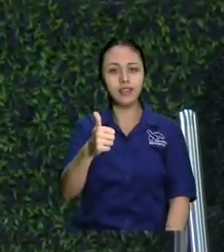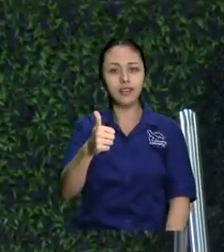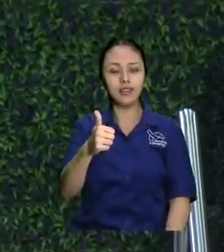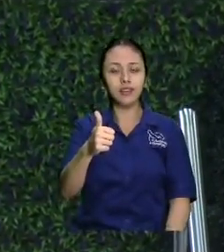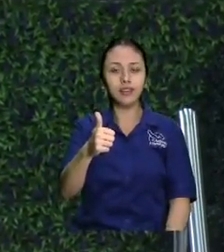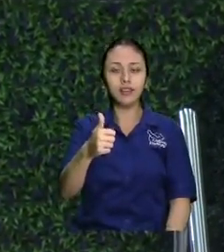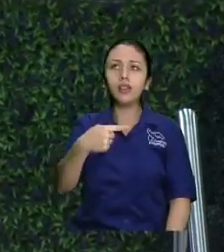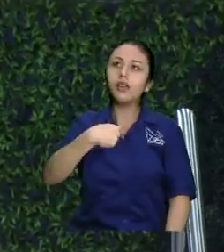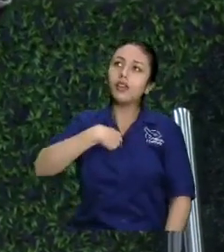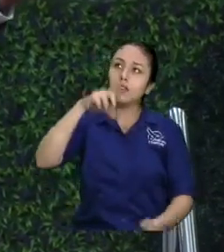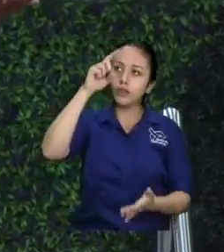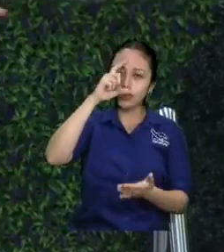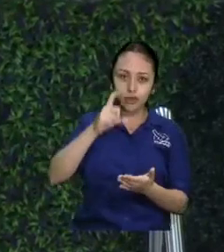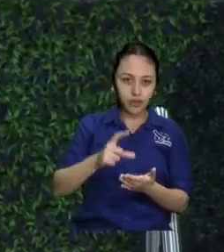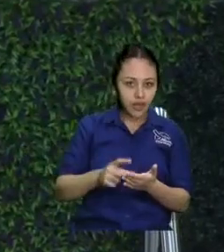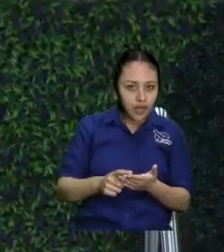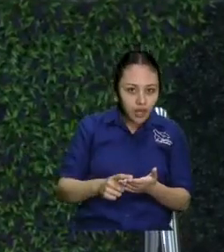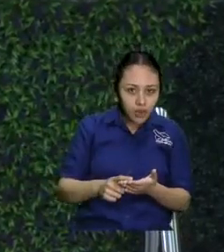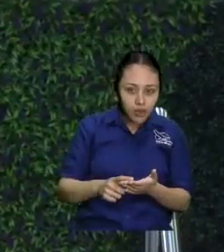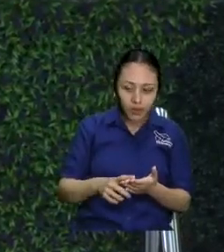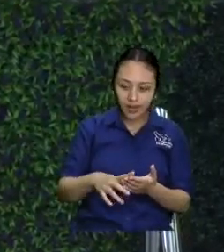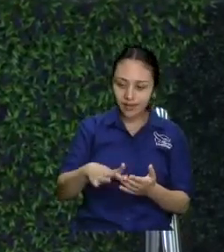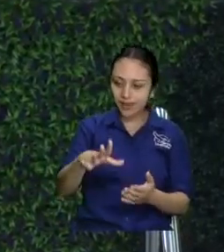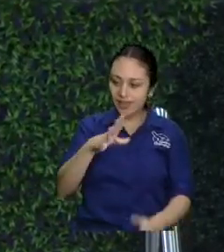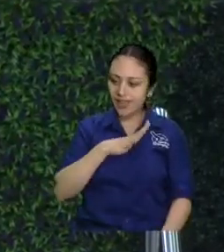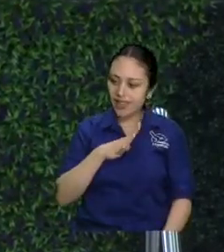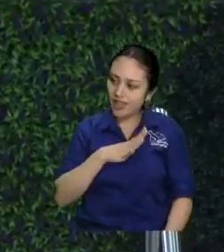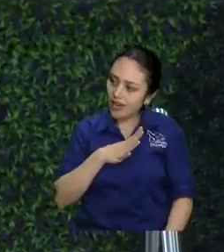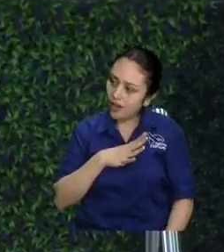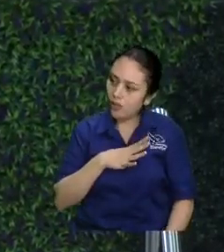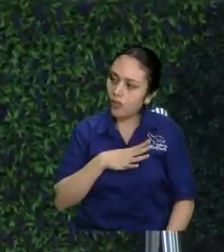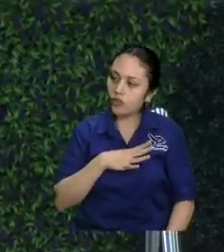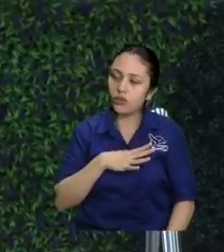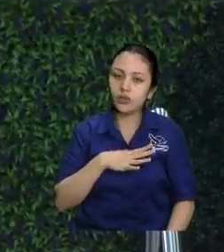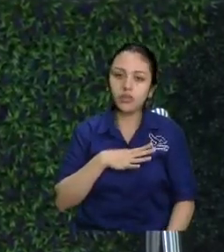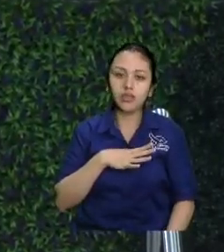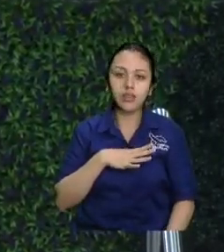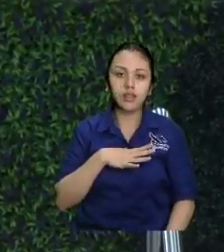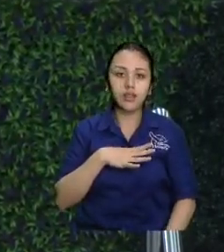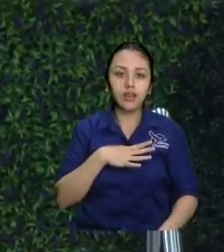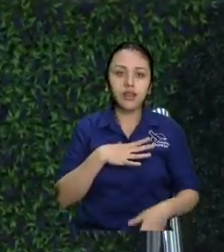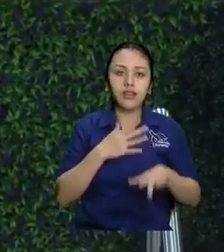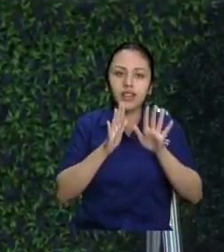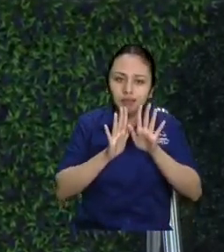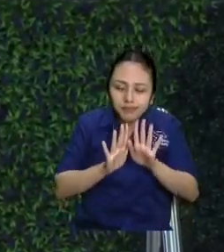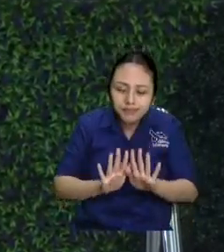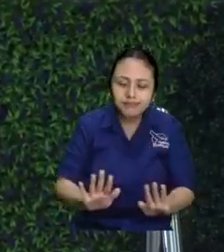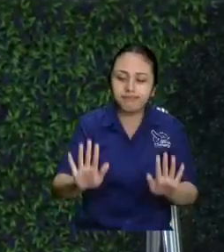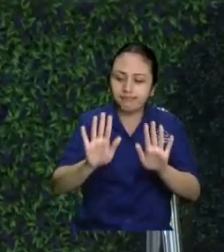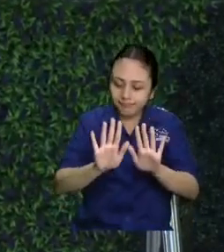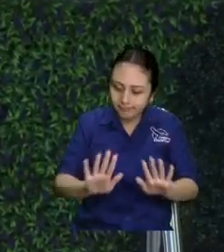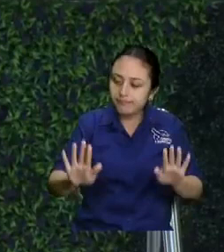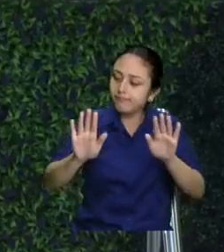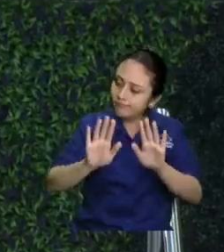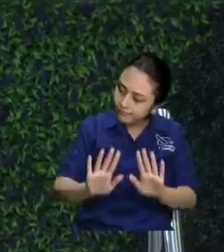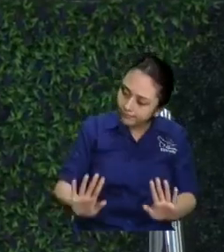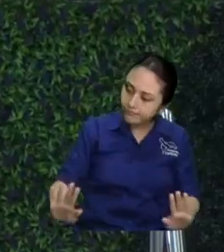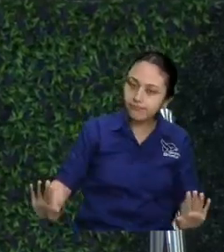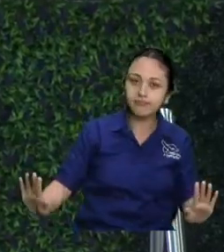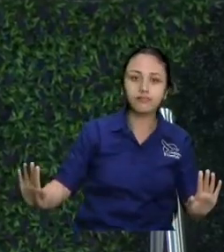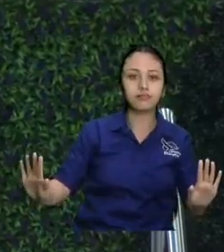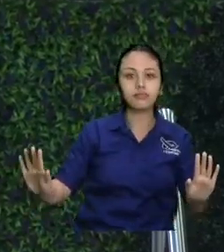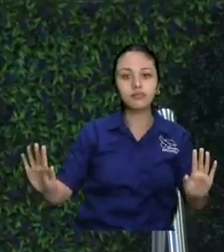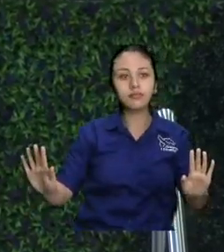Yo creo que debería haber cierta flexibilidad, y cuando somos demasiado ásperos, entonces somos demasiado rígidos,